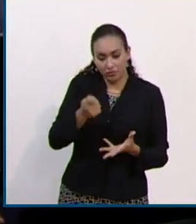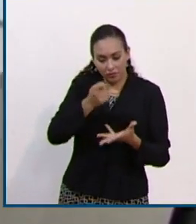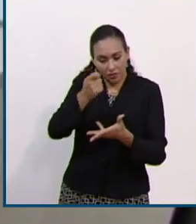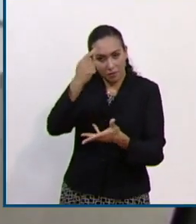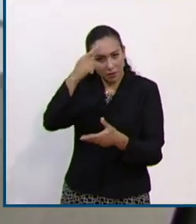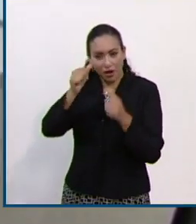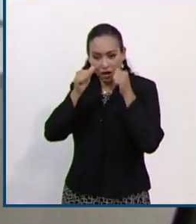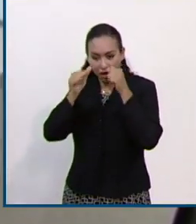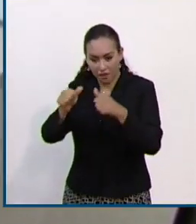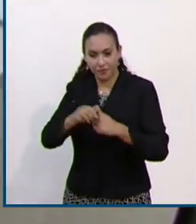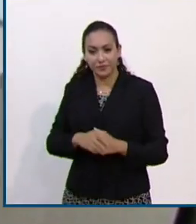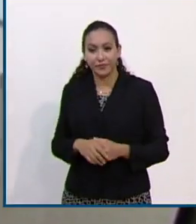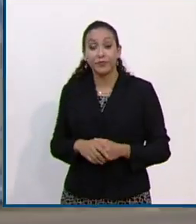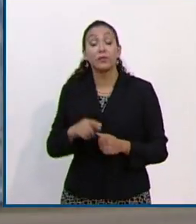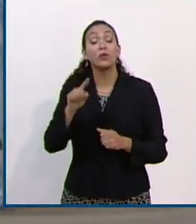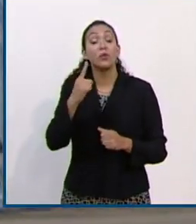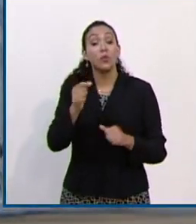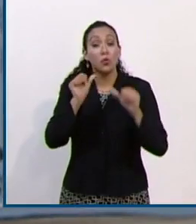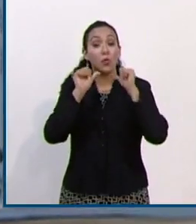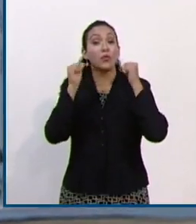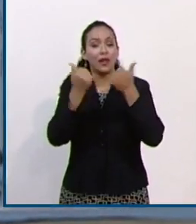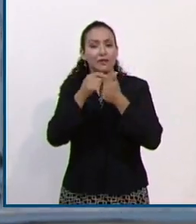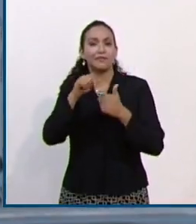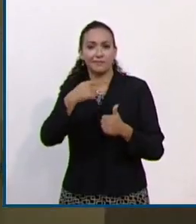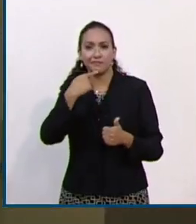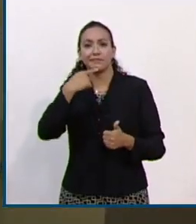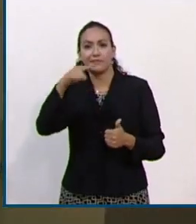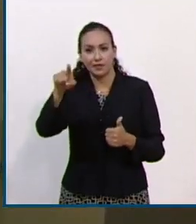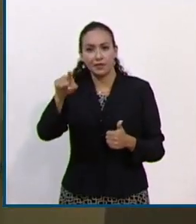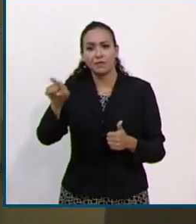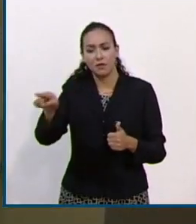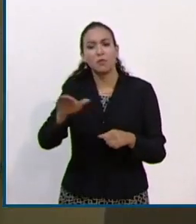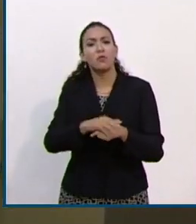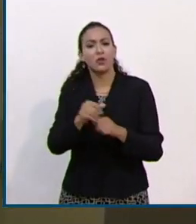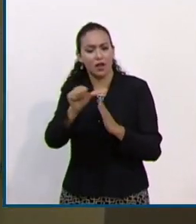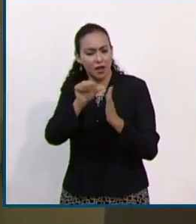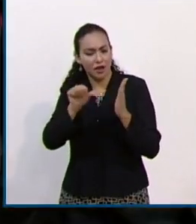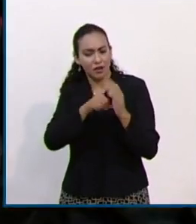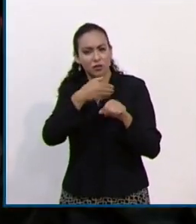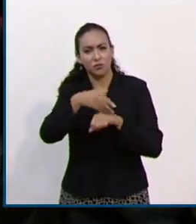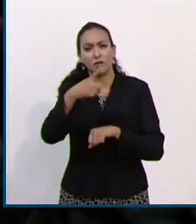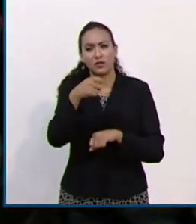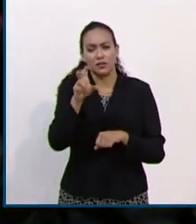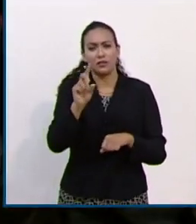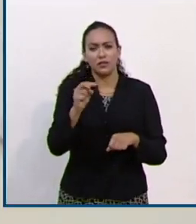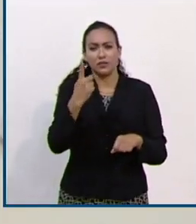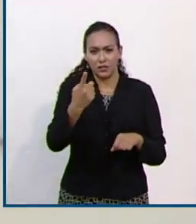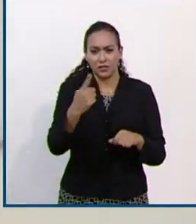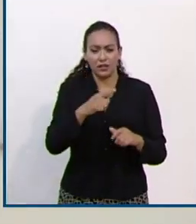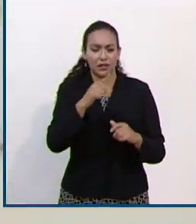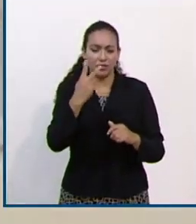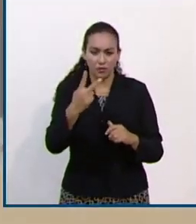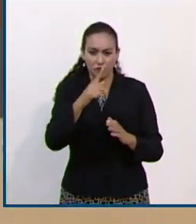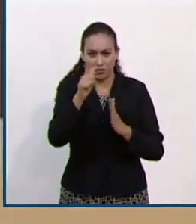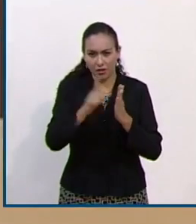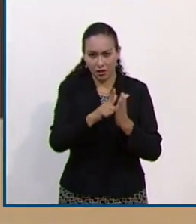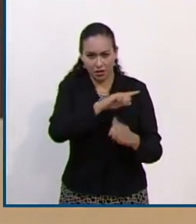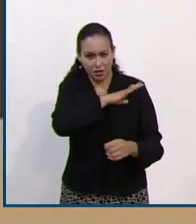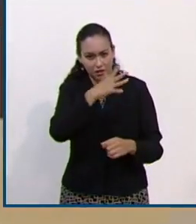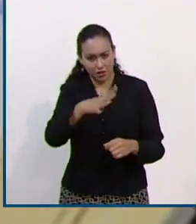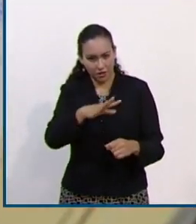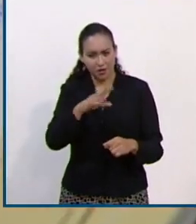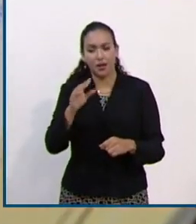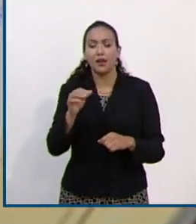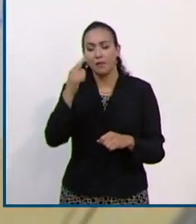el caso, una asociación civil promovió un amparo en contra de la modificación del artículo 132, fracción primera de la Ley General de Víctimas en noviembre